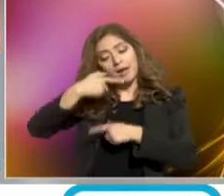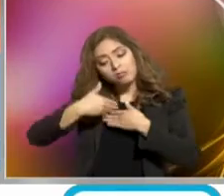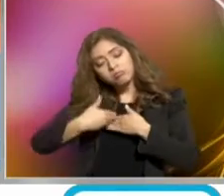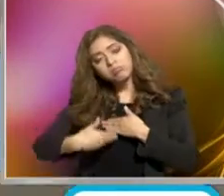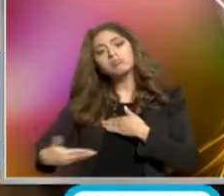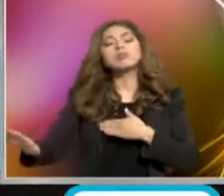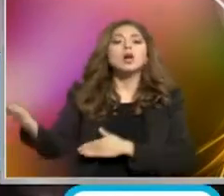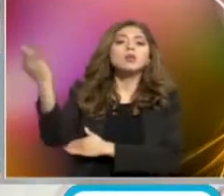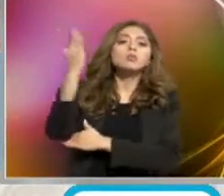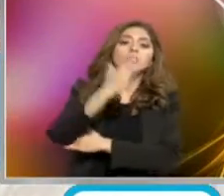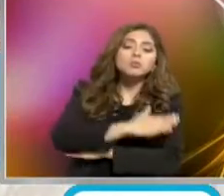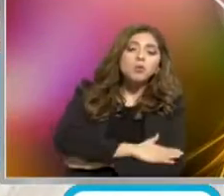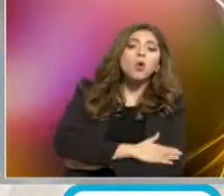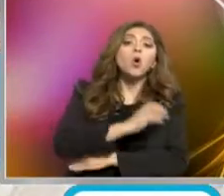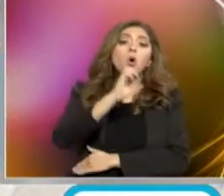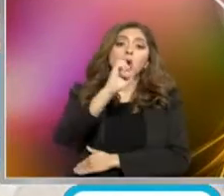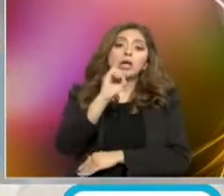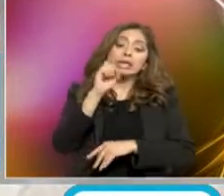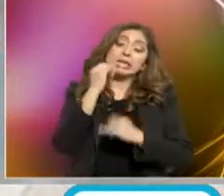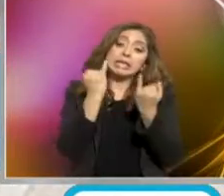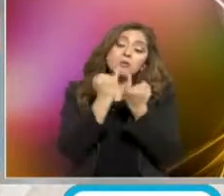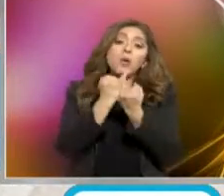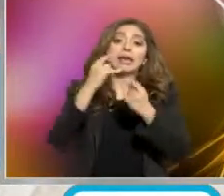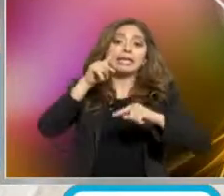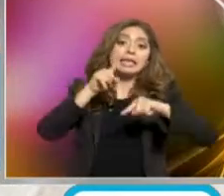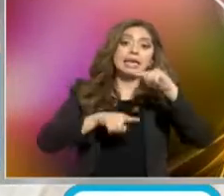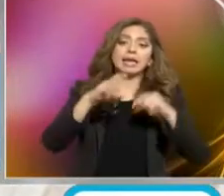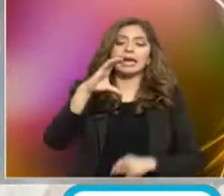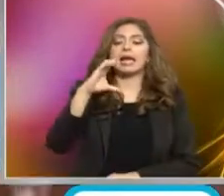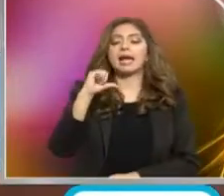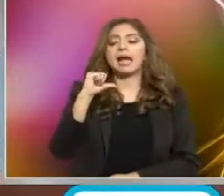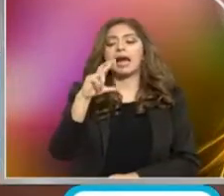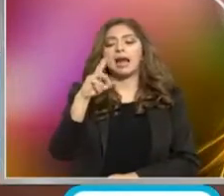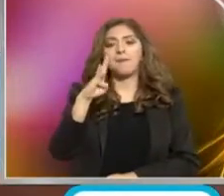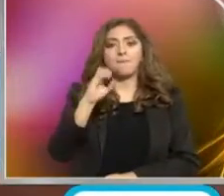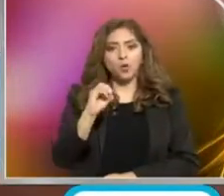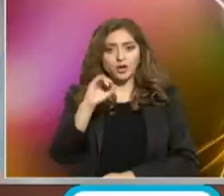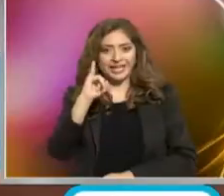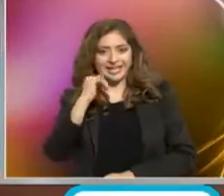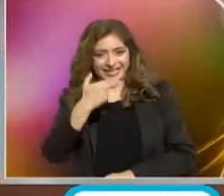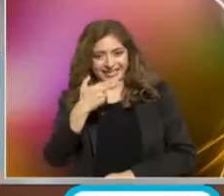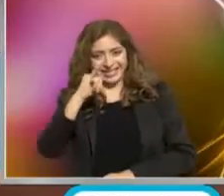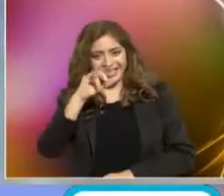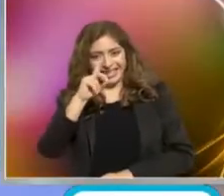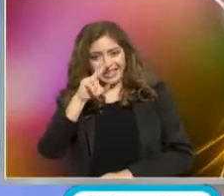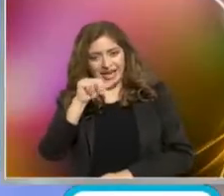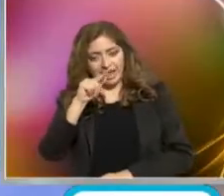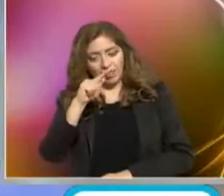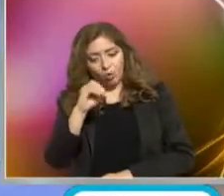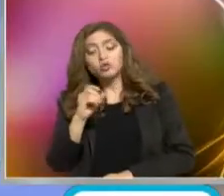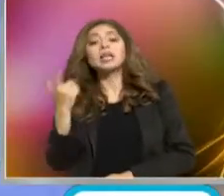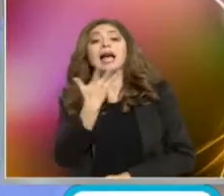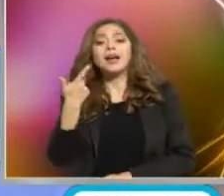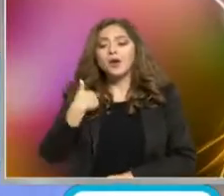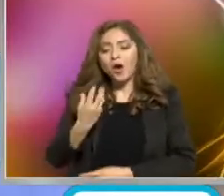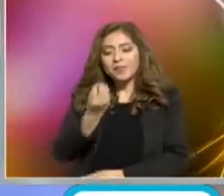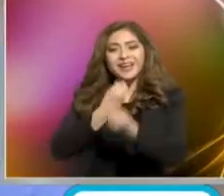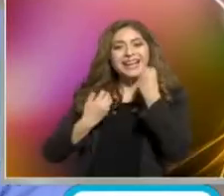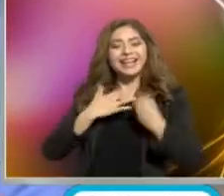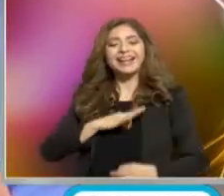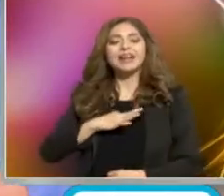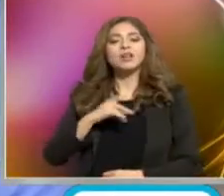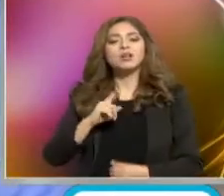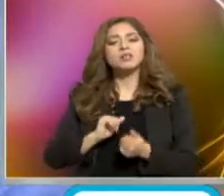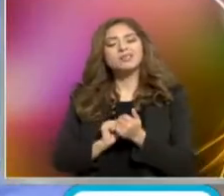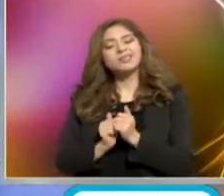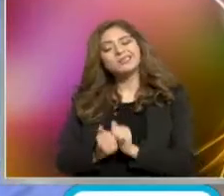dejar o consumir menos los carbohidratos, que es lo que al final nos provoca esta pesadez, ¿no? Más que estar tristes, es